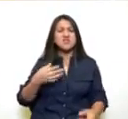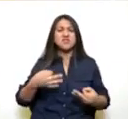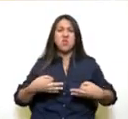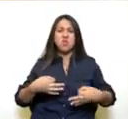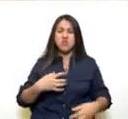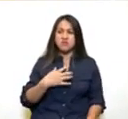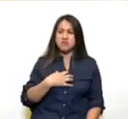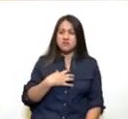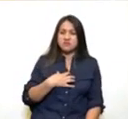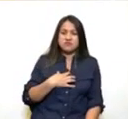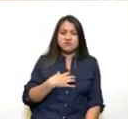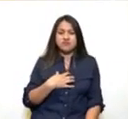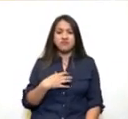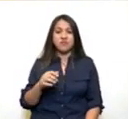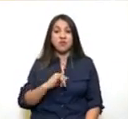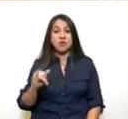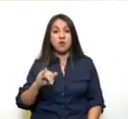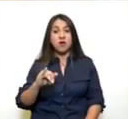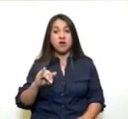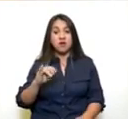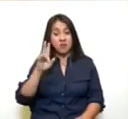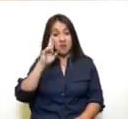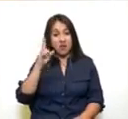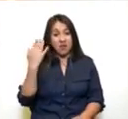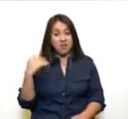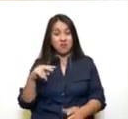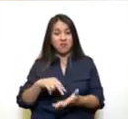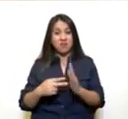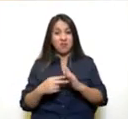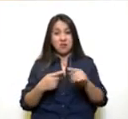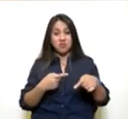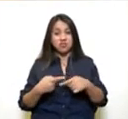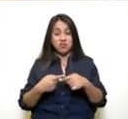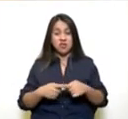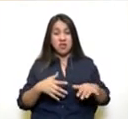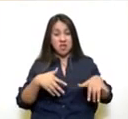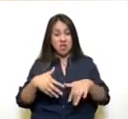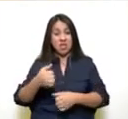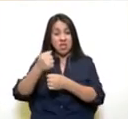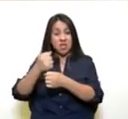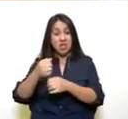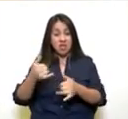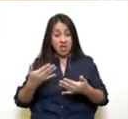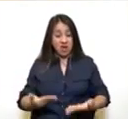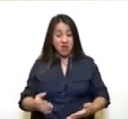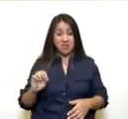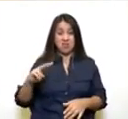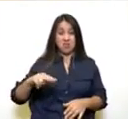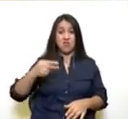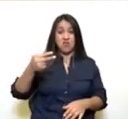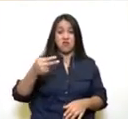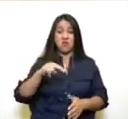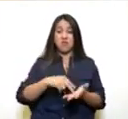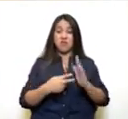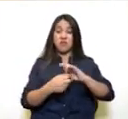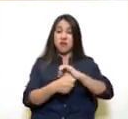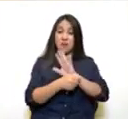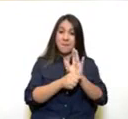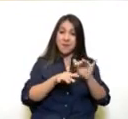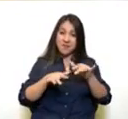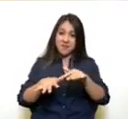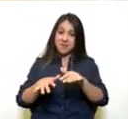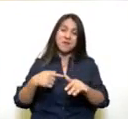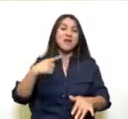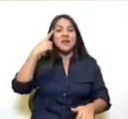del estallido social y ahora con la pandemia creo que el modelo